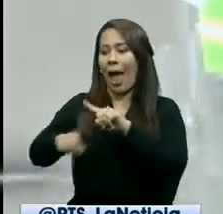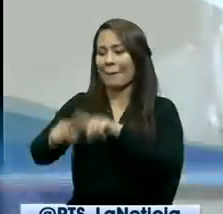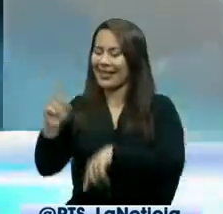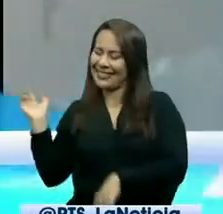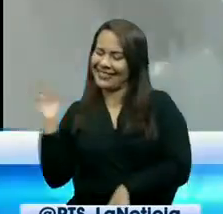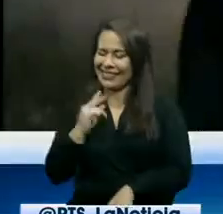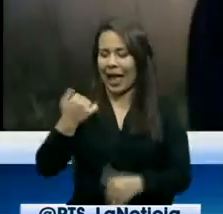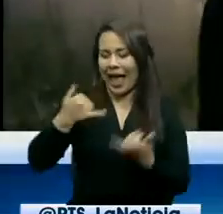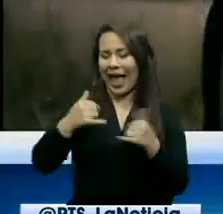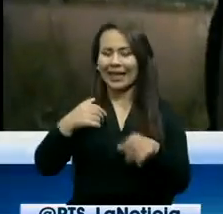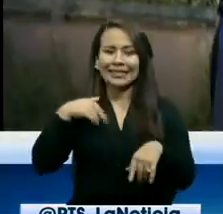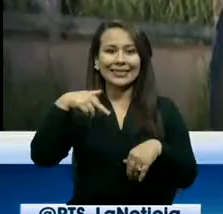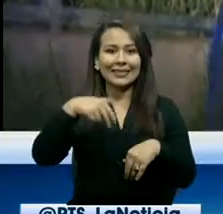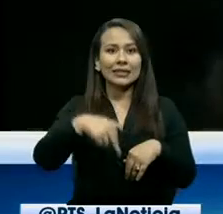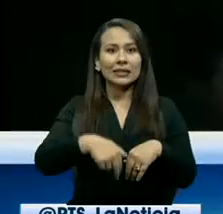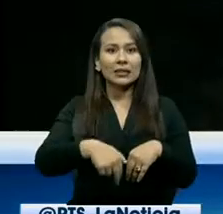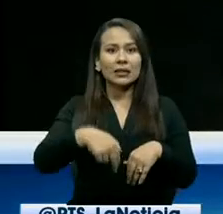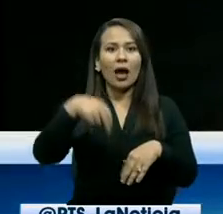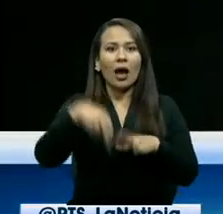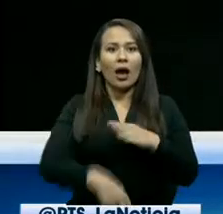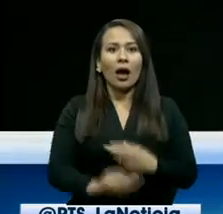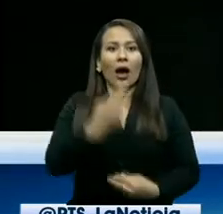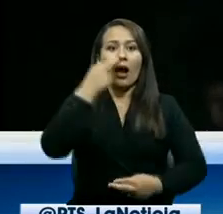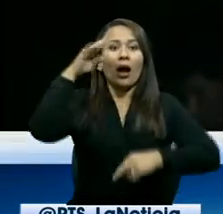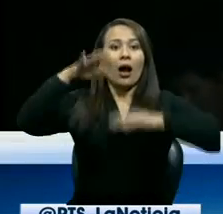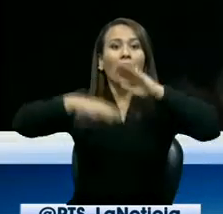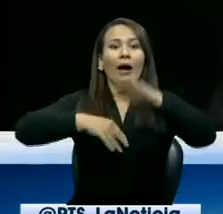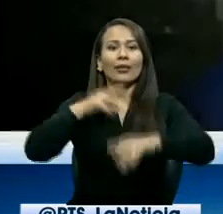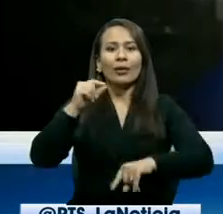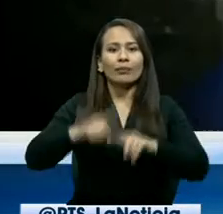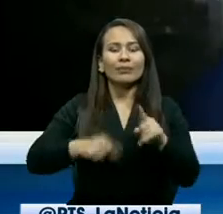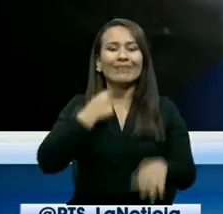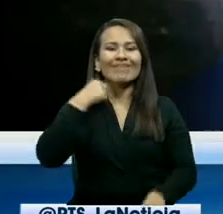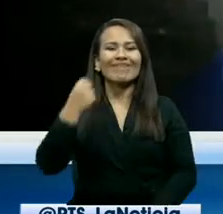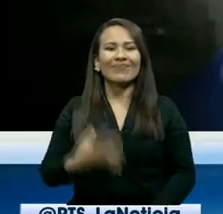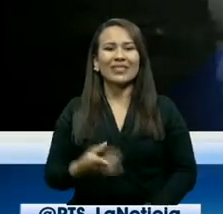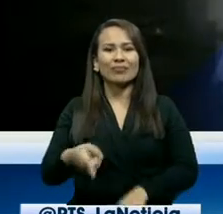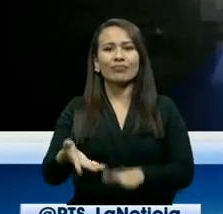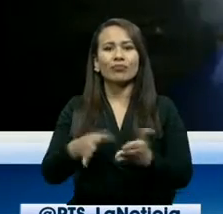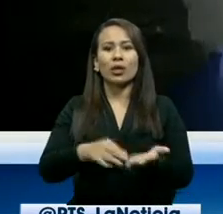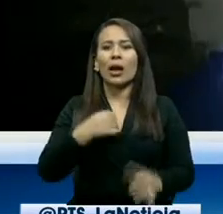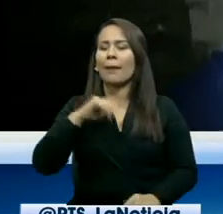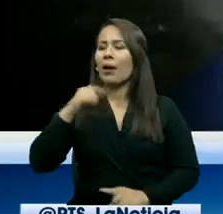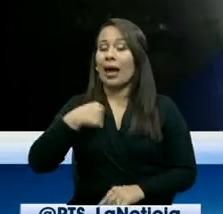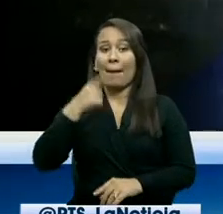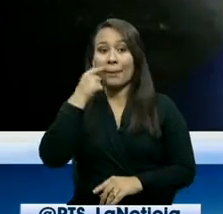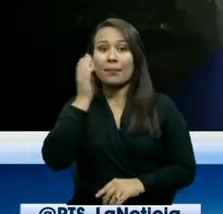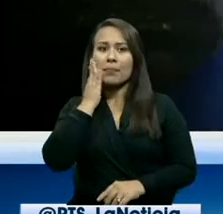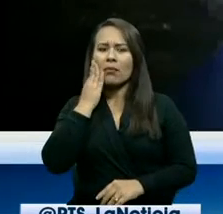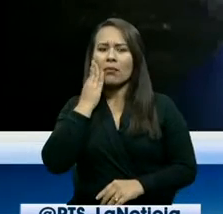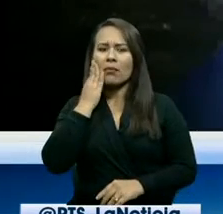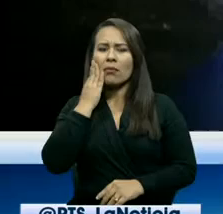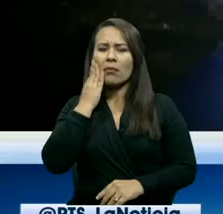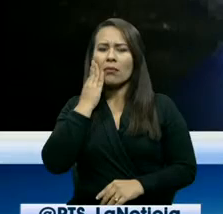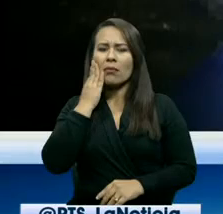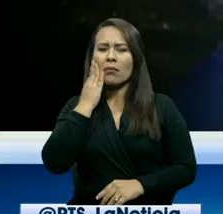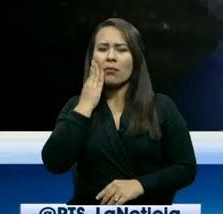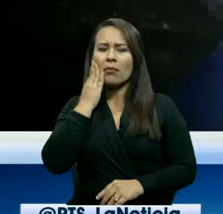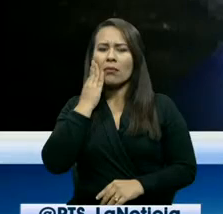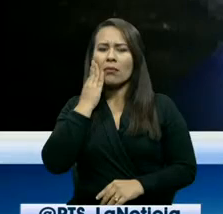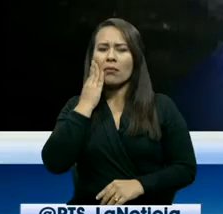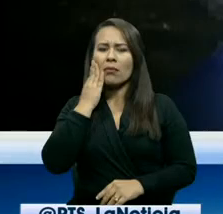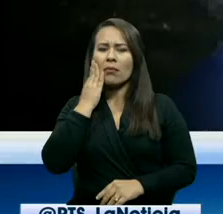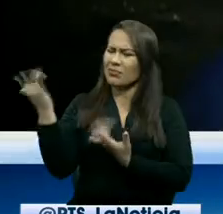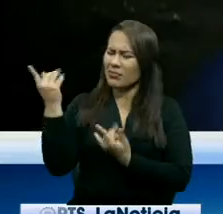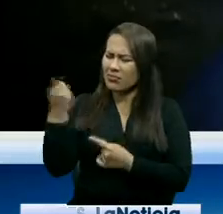de la ausencia del niño en horas de la tarde, iniciaron su búsqueda. Le preguntaron el bebé, no, se salió con los amiguitos a dos